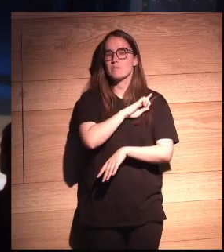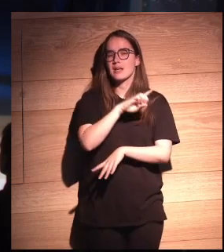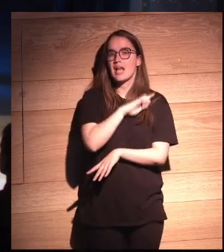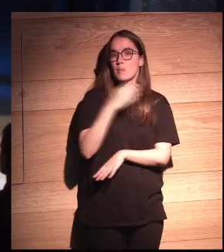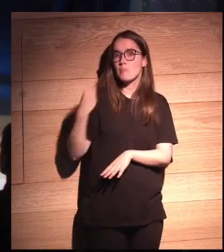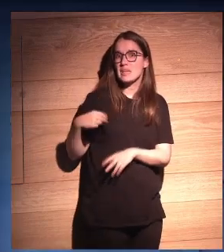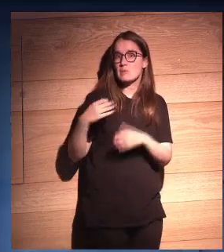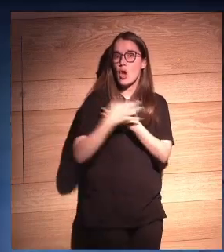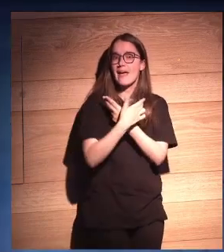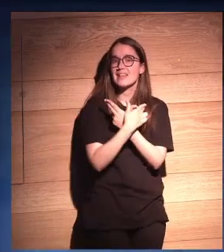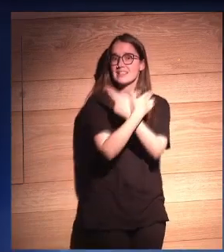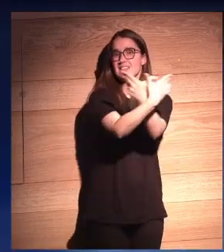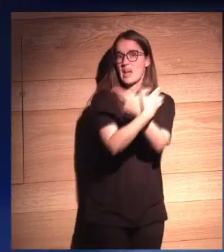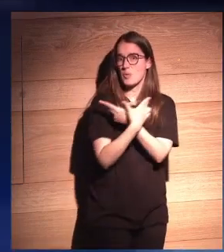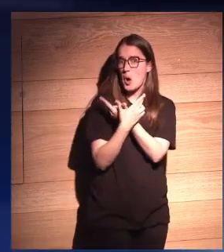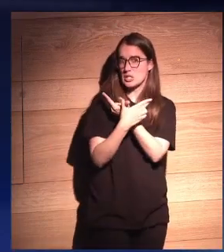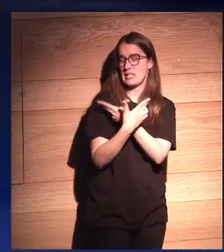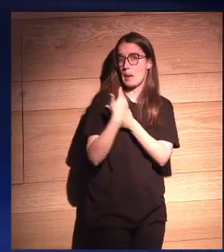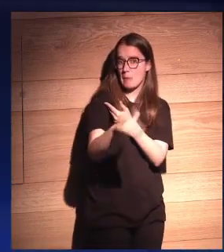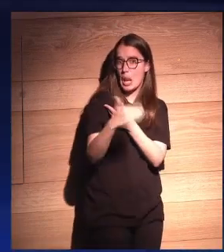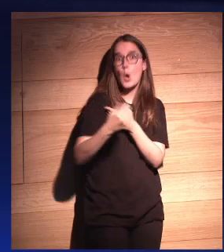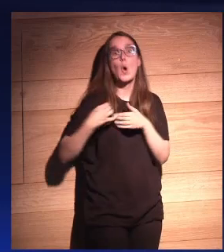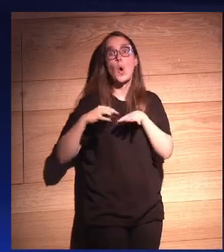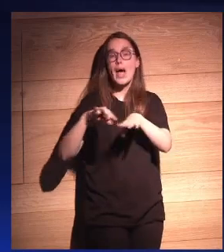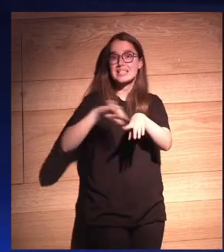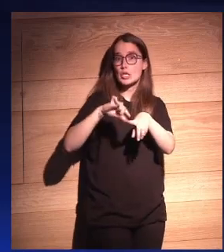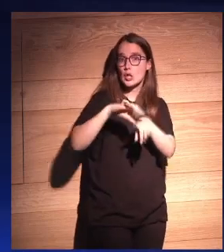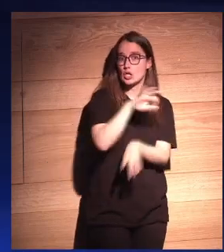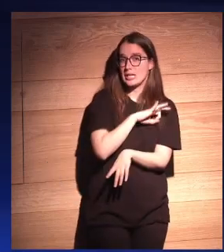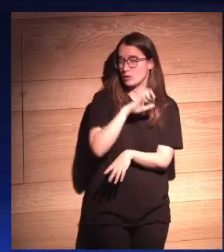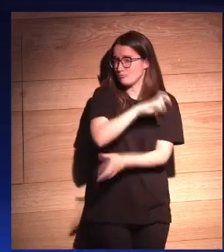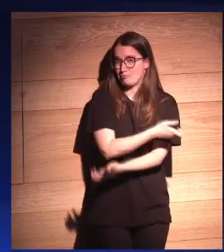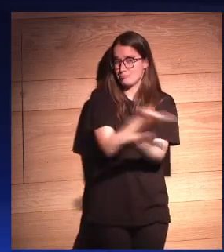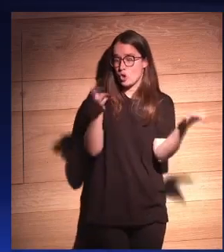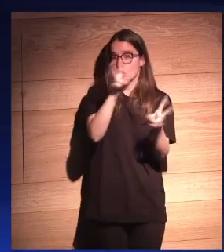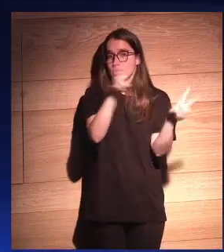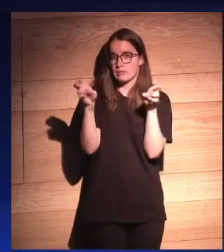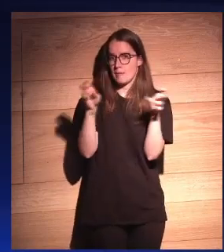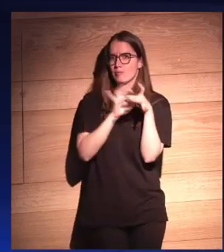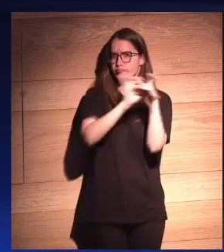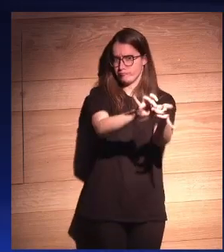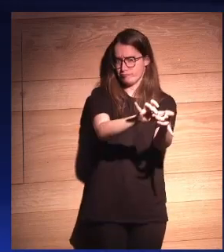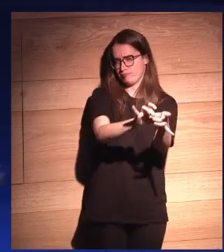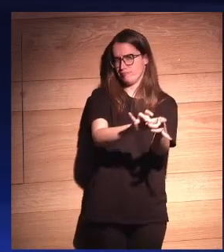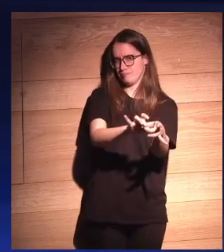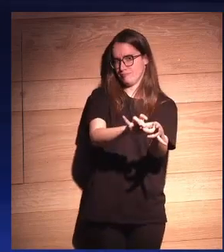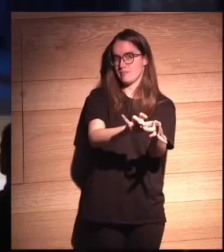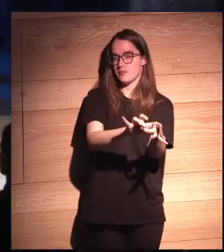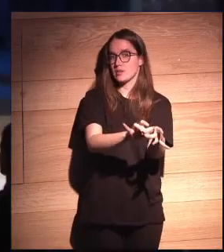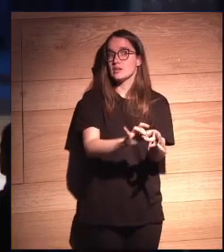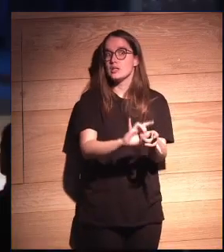Vader, o el tema de la fuerza, o el tema del anillo, o cualquier otro tema que hayan escuchado, que seguro han escuchado